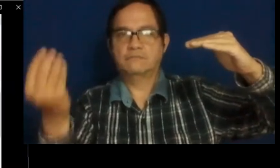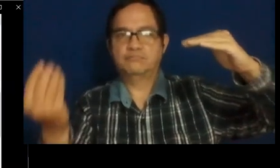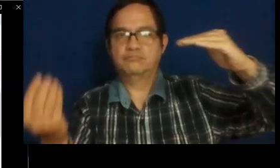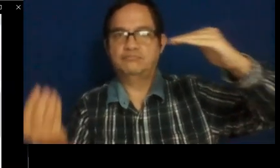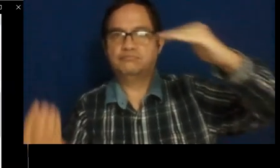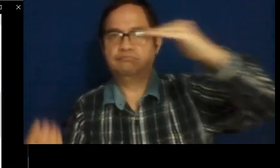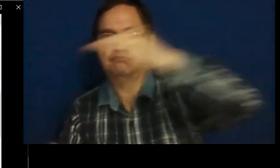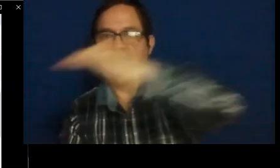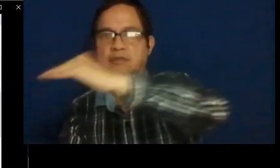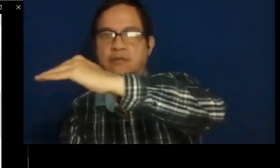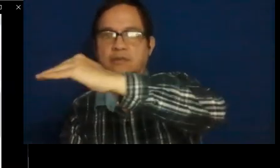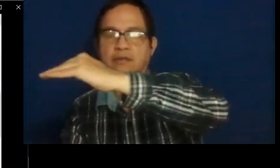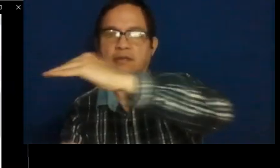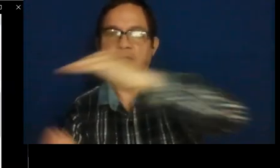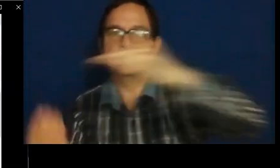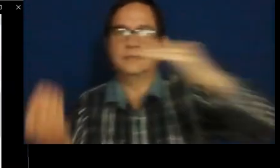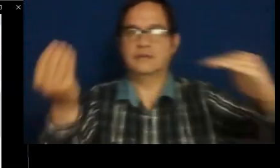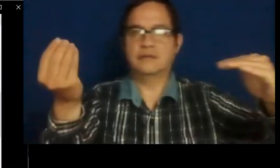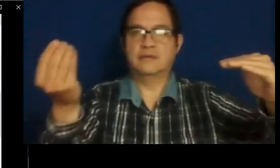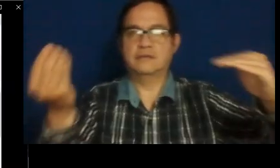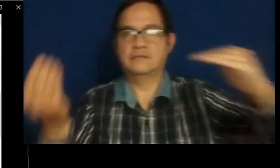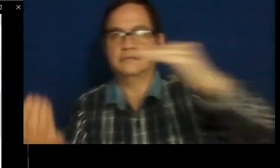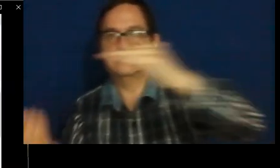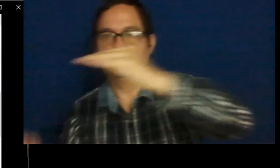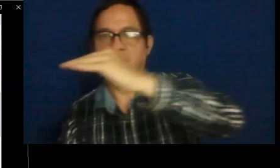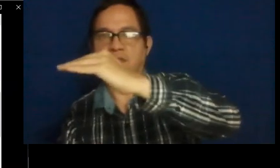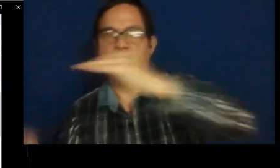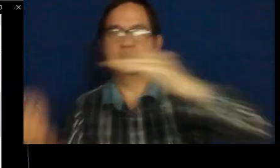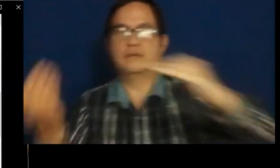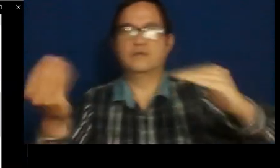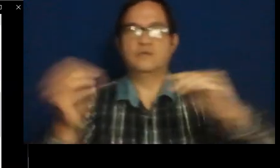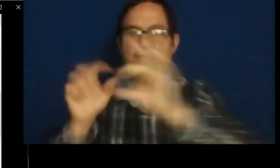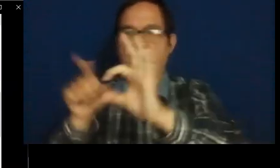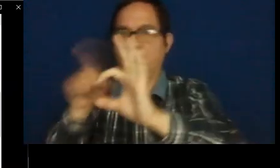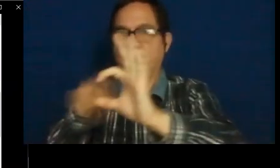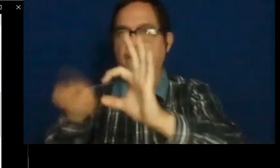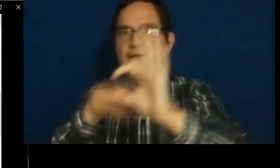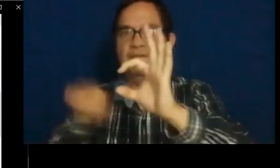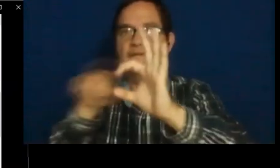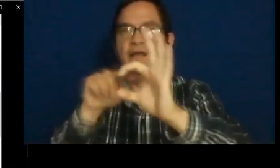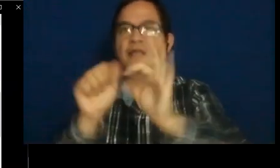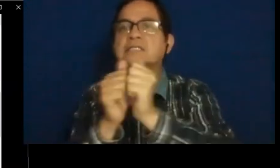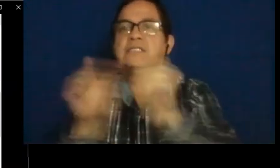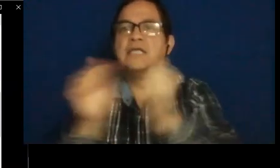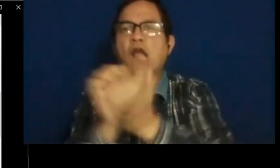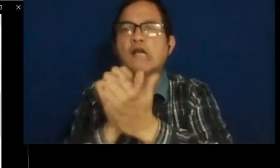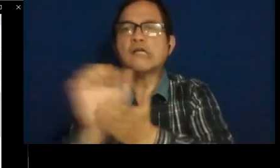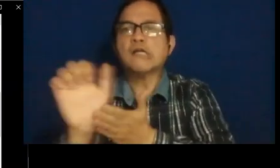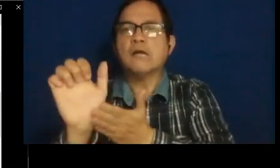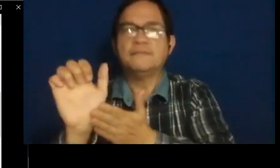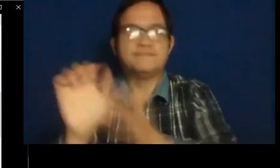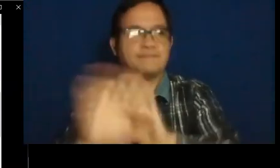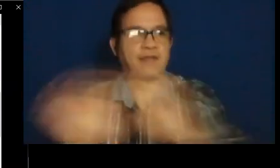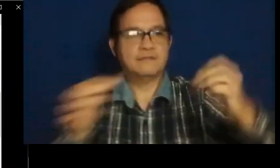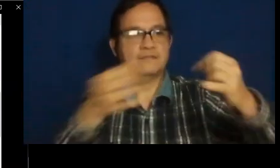sin fricción, lo cual va a generar la facilidad de la transferencia del desplazamiento. Vamos a tener aquí al